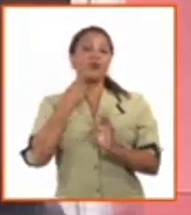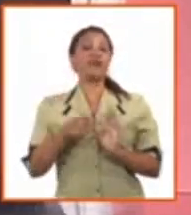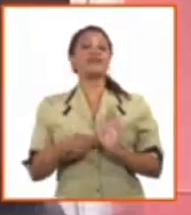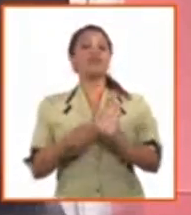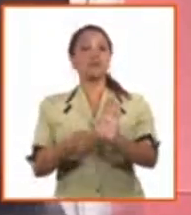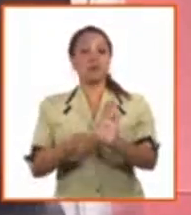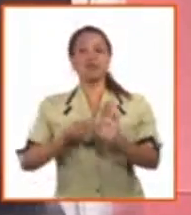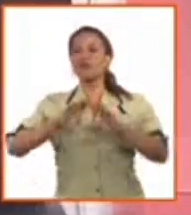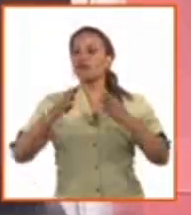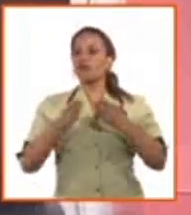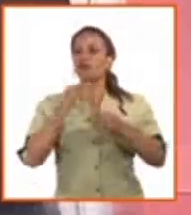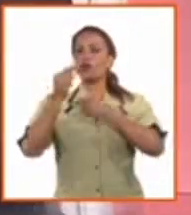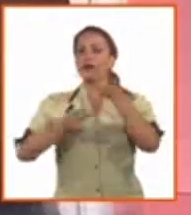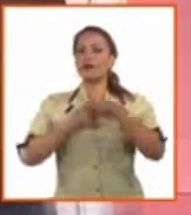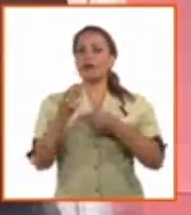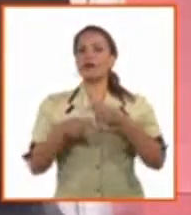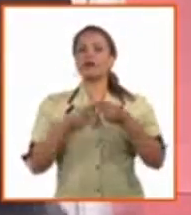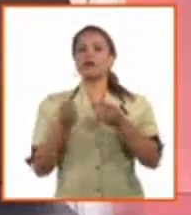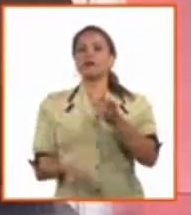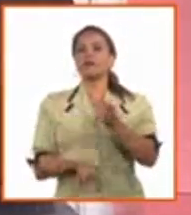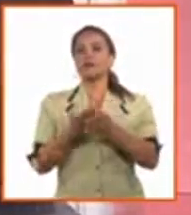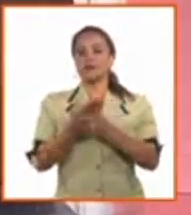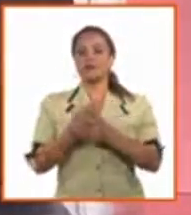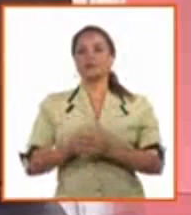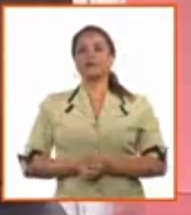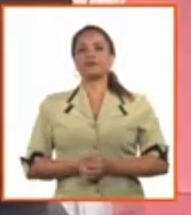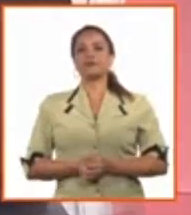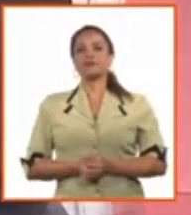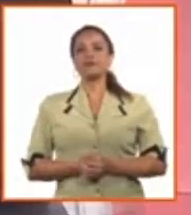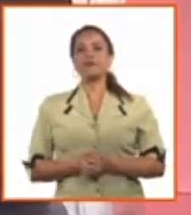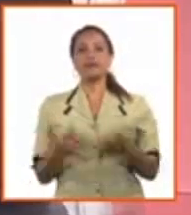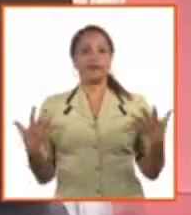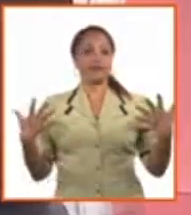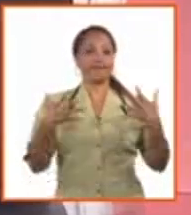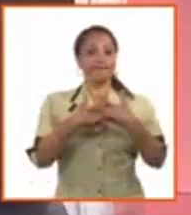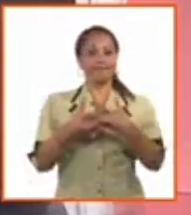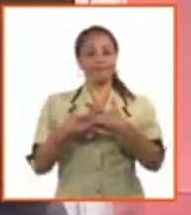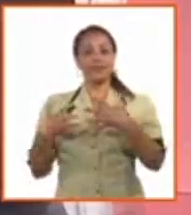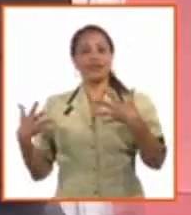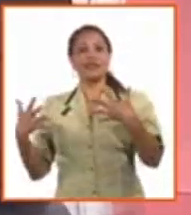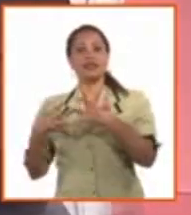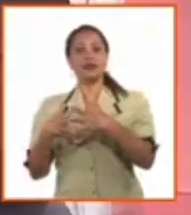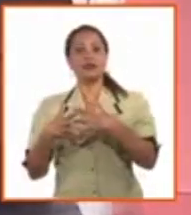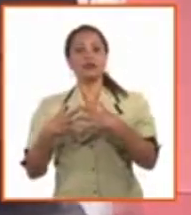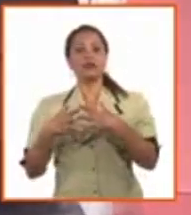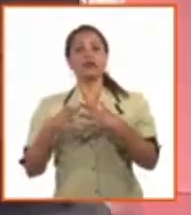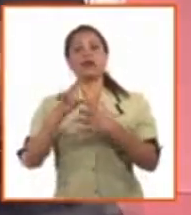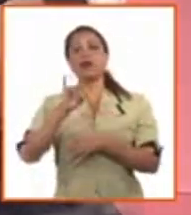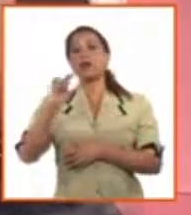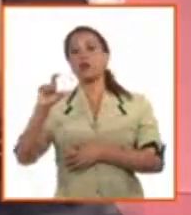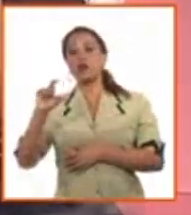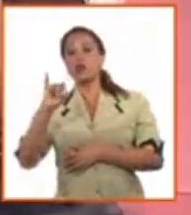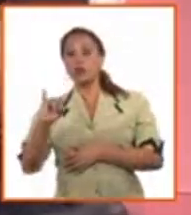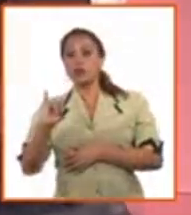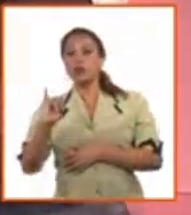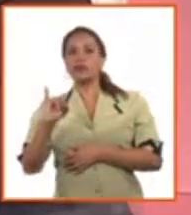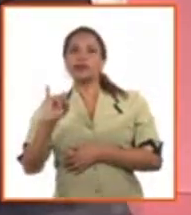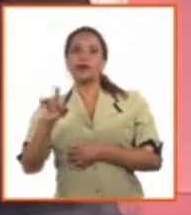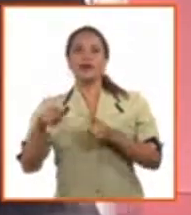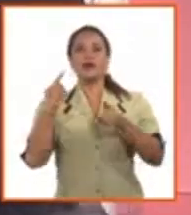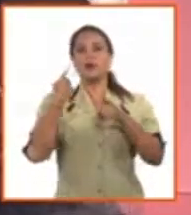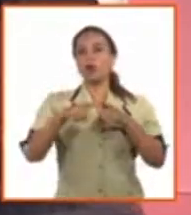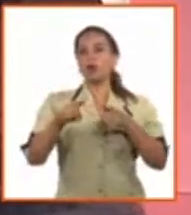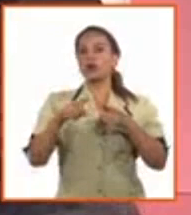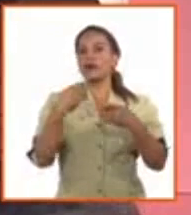la universidad y de alguna forma se ha visto ahora en la mesa y esa articulación entre huila y la universidad sistemática ha permitido canalizar